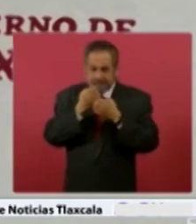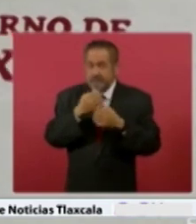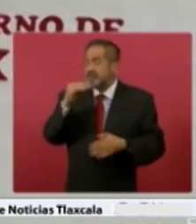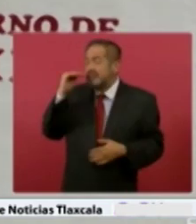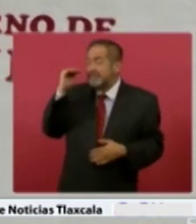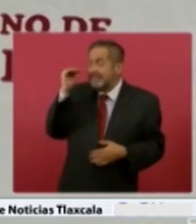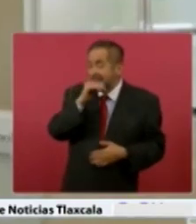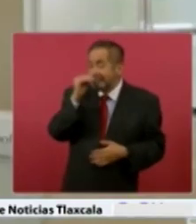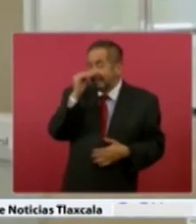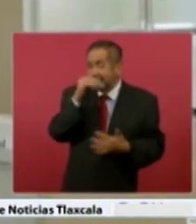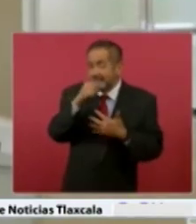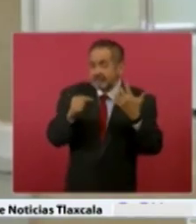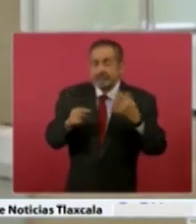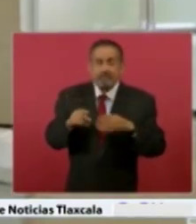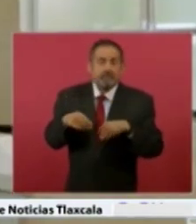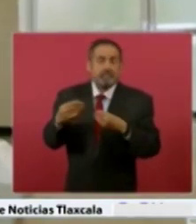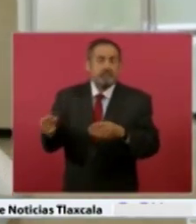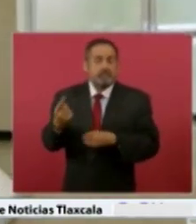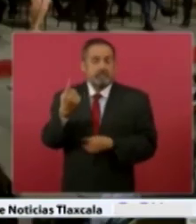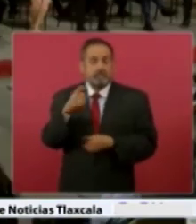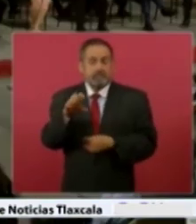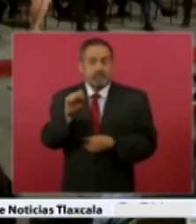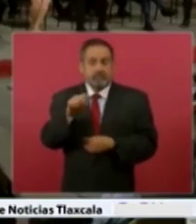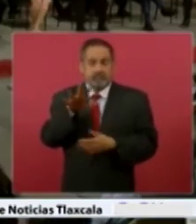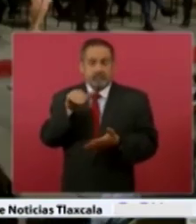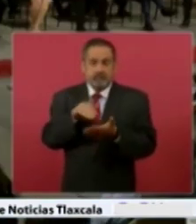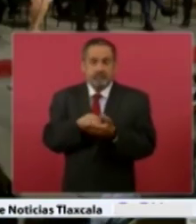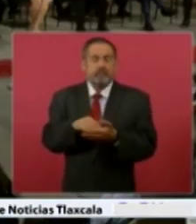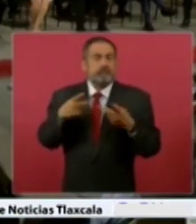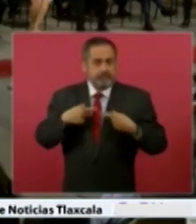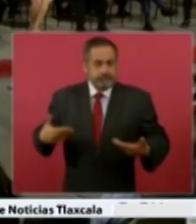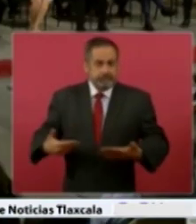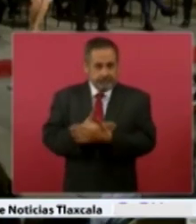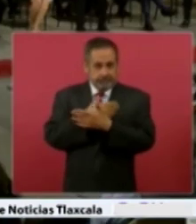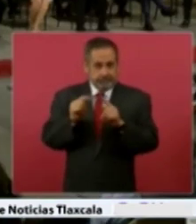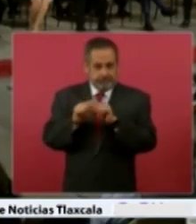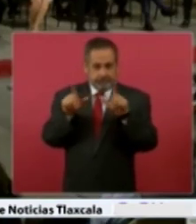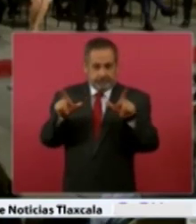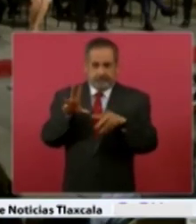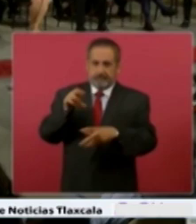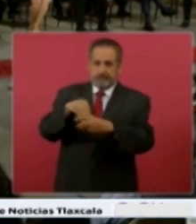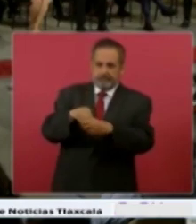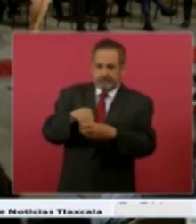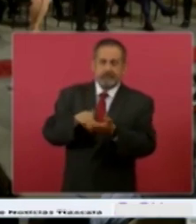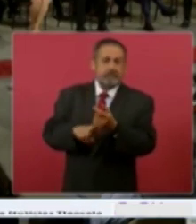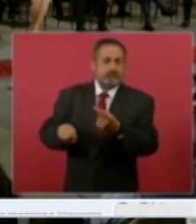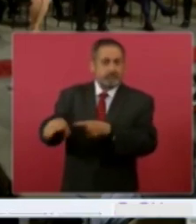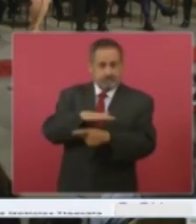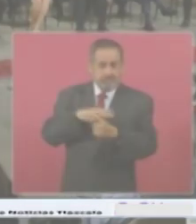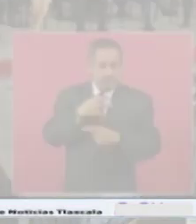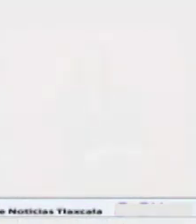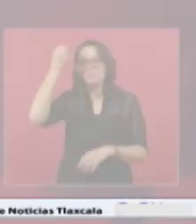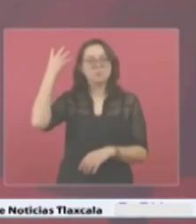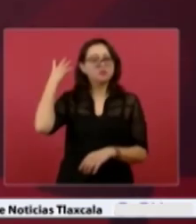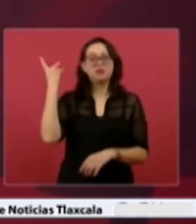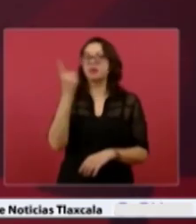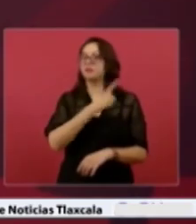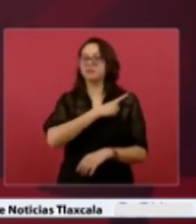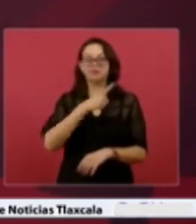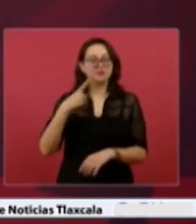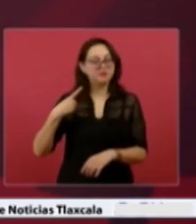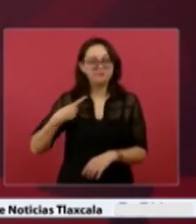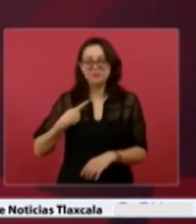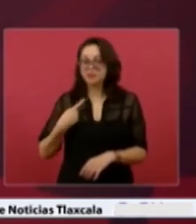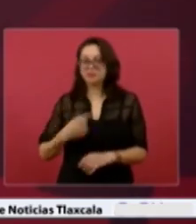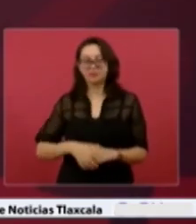gratuita a más de 165 mil tlaxcaltecas que viven en condiciones de pobreza. En